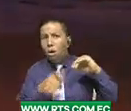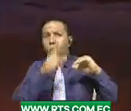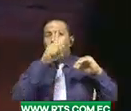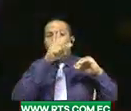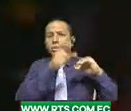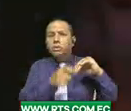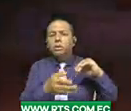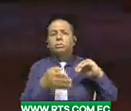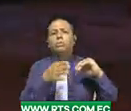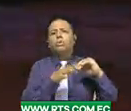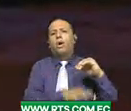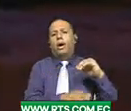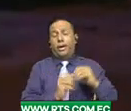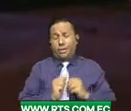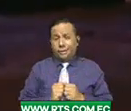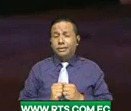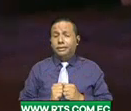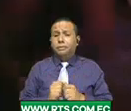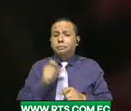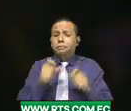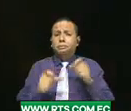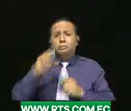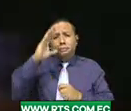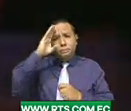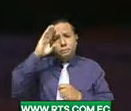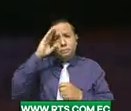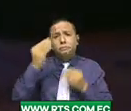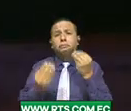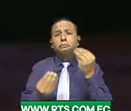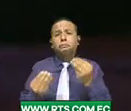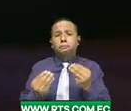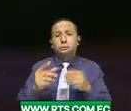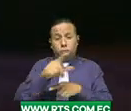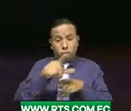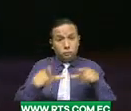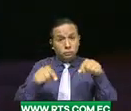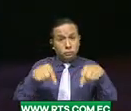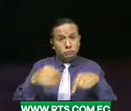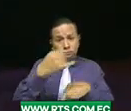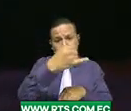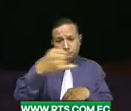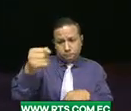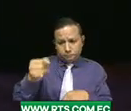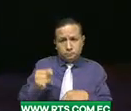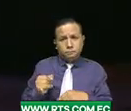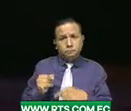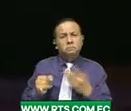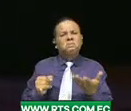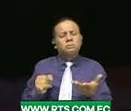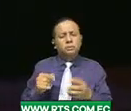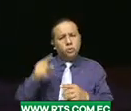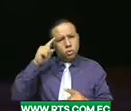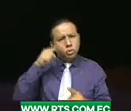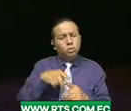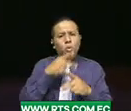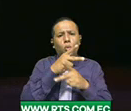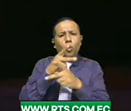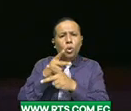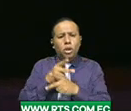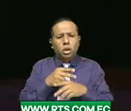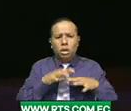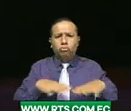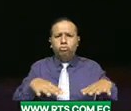La policía lo que ha hecho básicamente es acordonar el sitio, esto debido, pues, lógicamente al nivel de tensión que se